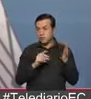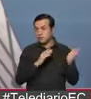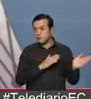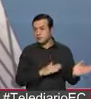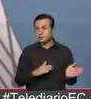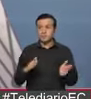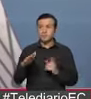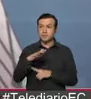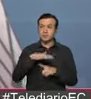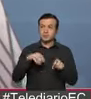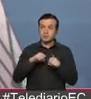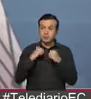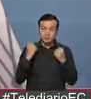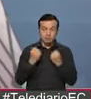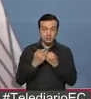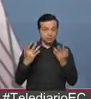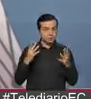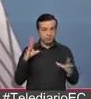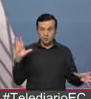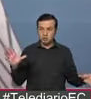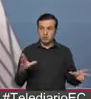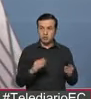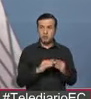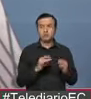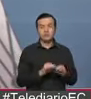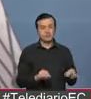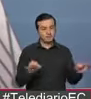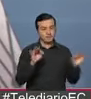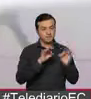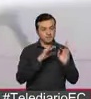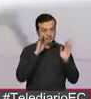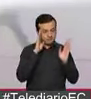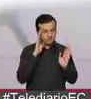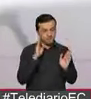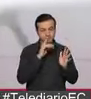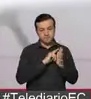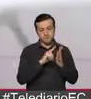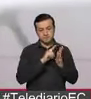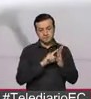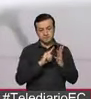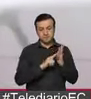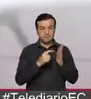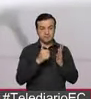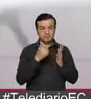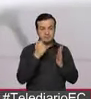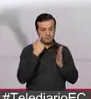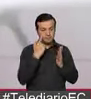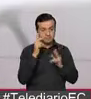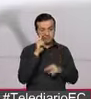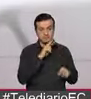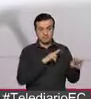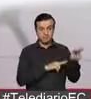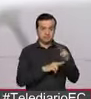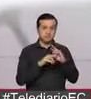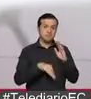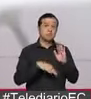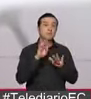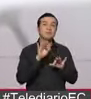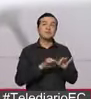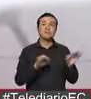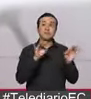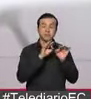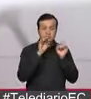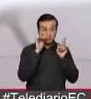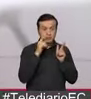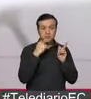espectro social para poder entender todos los fenómenos desde diferentes dimensiones para poder operar especialmente cuando hablamos